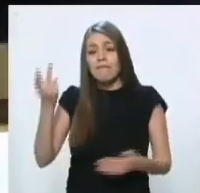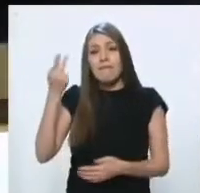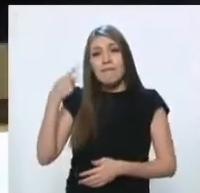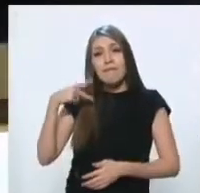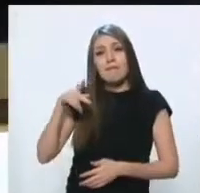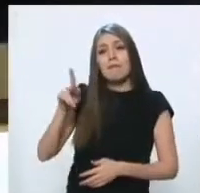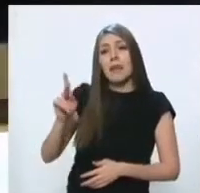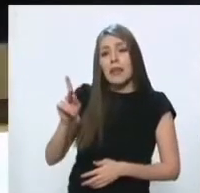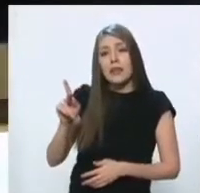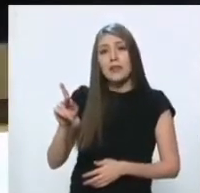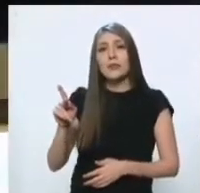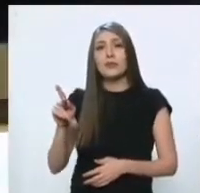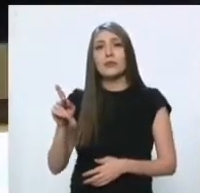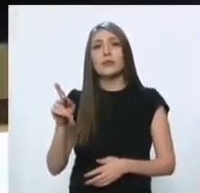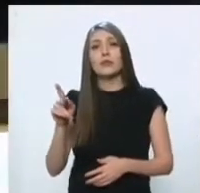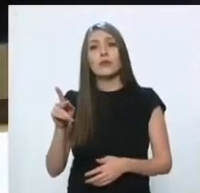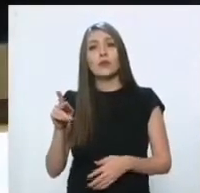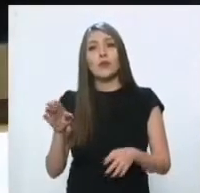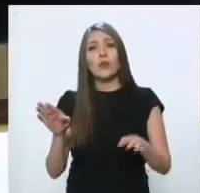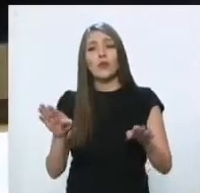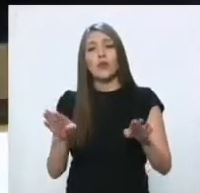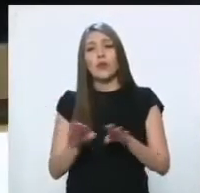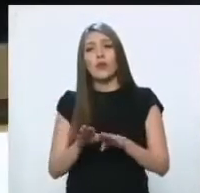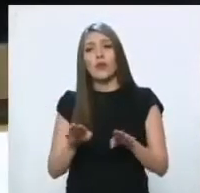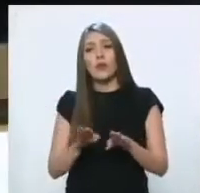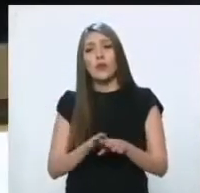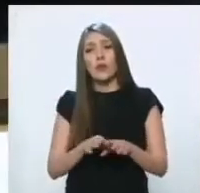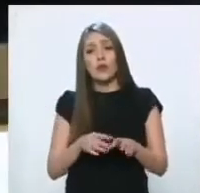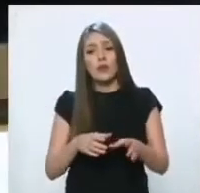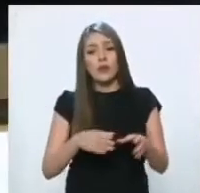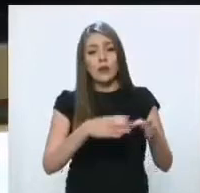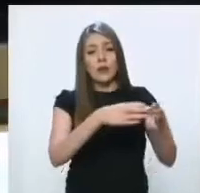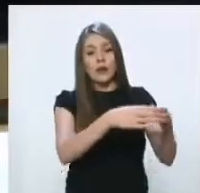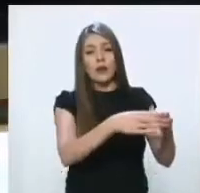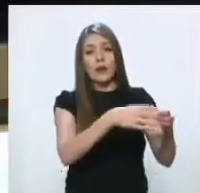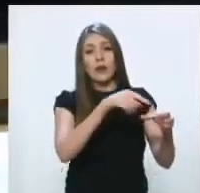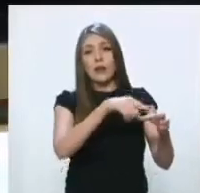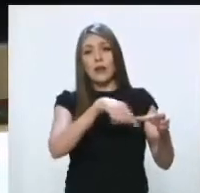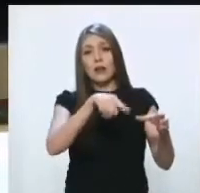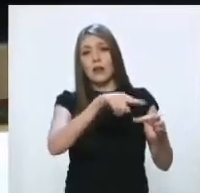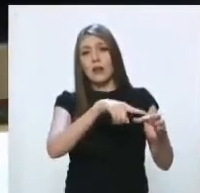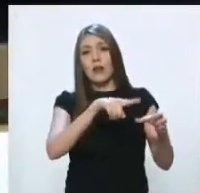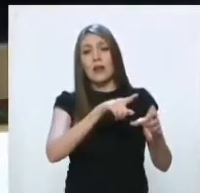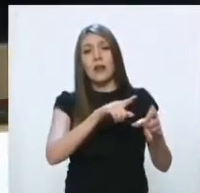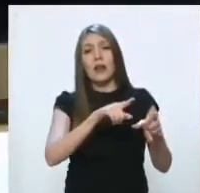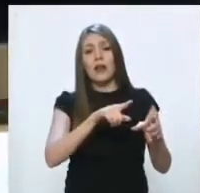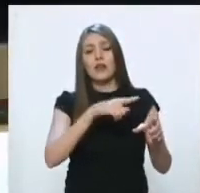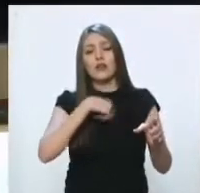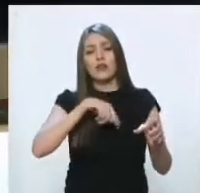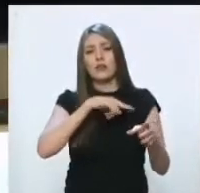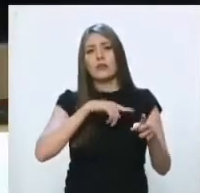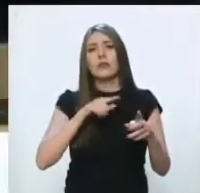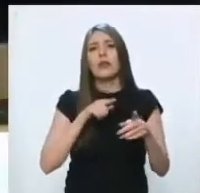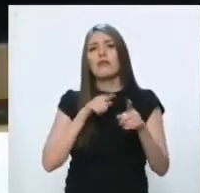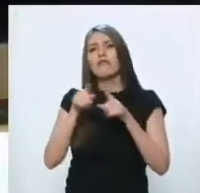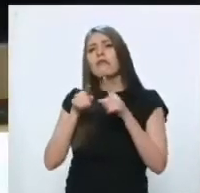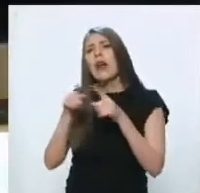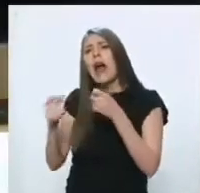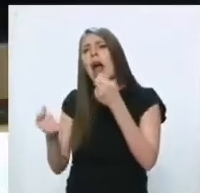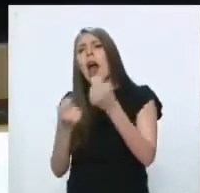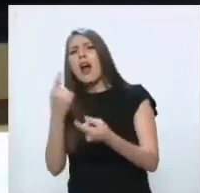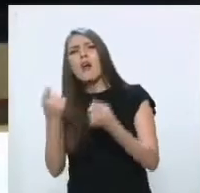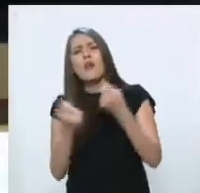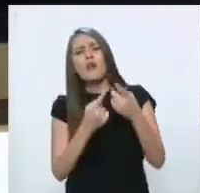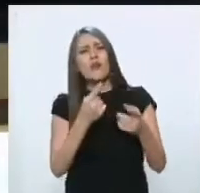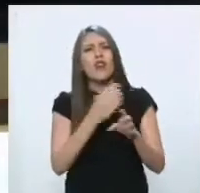nos categorice como a quienes criticamos algunos aspectos del gobierno